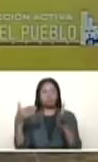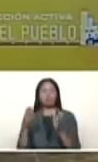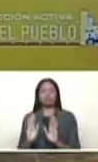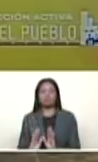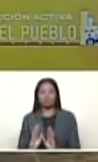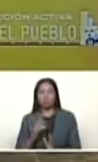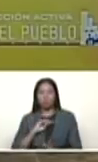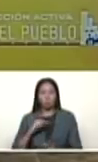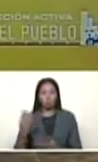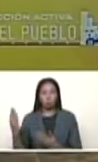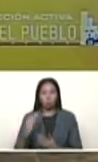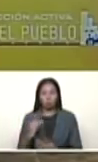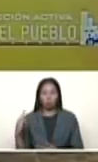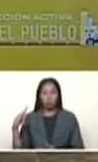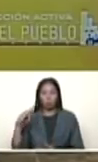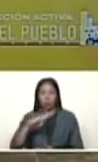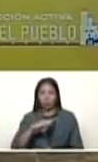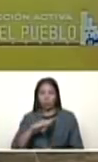Los vamos a traer.